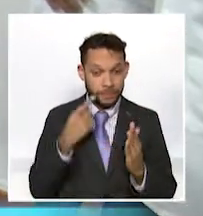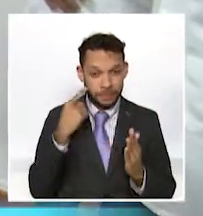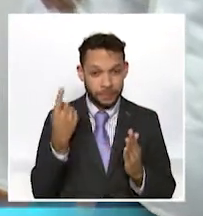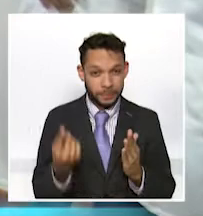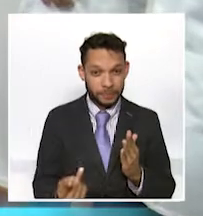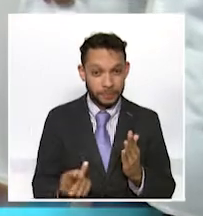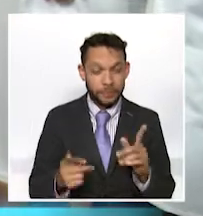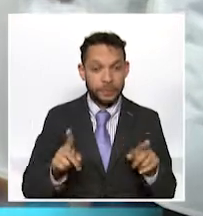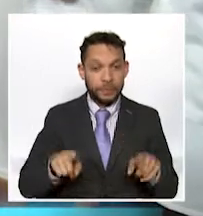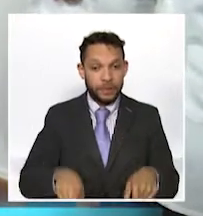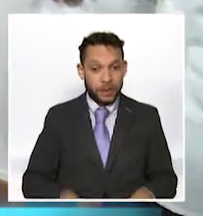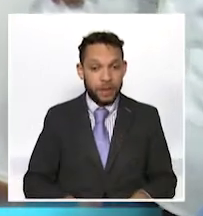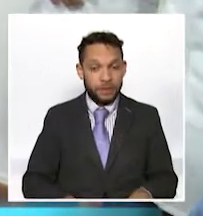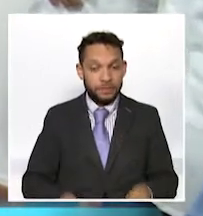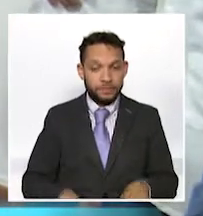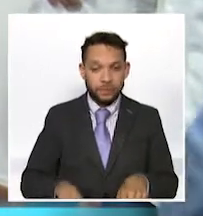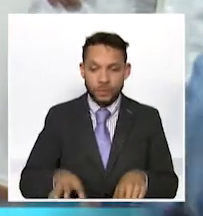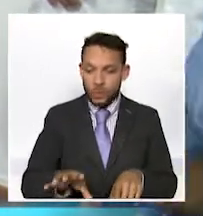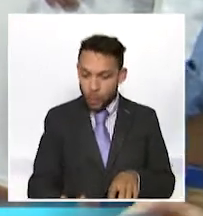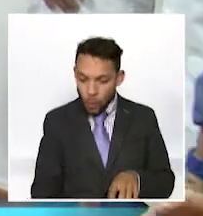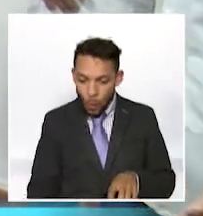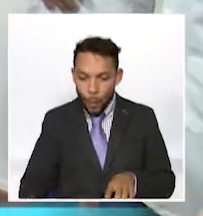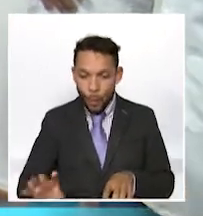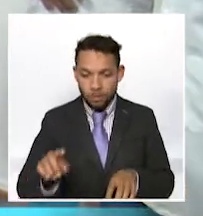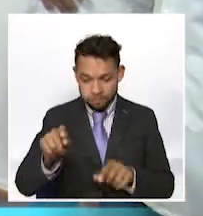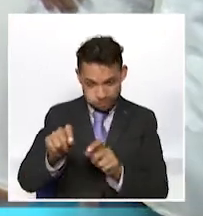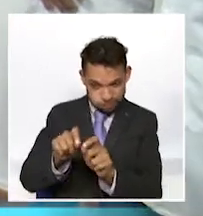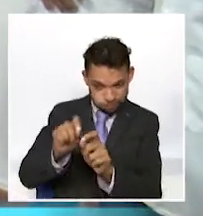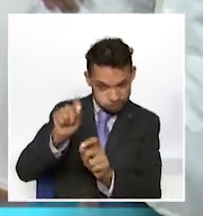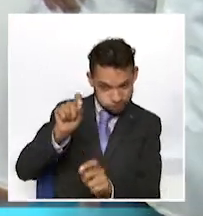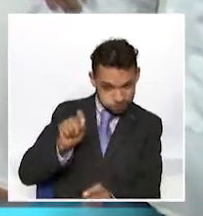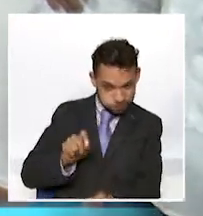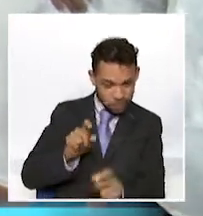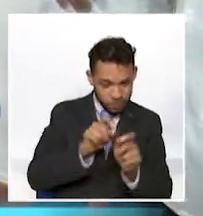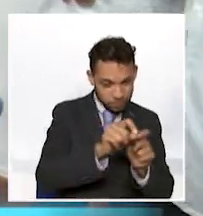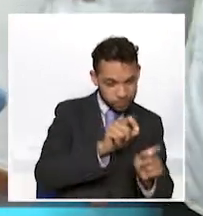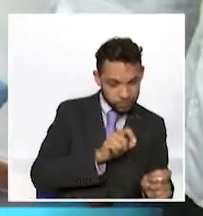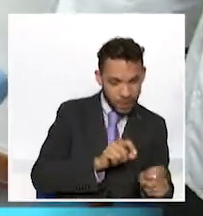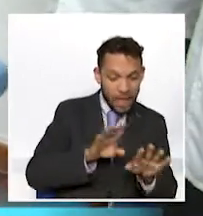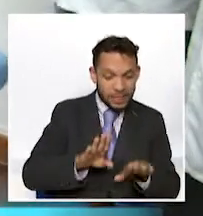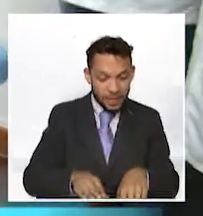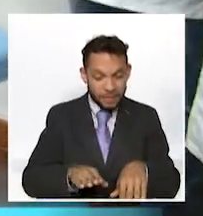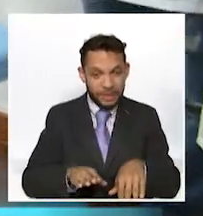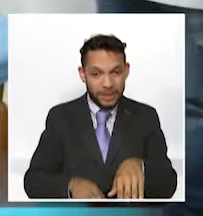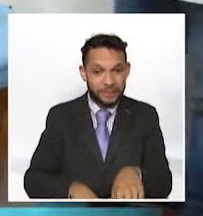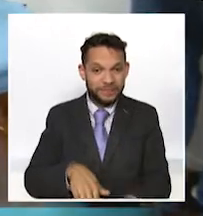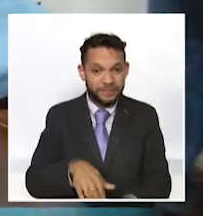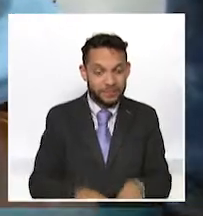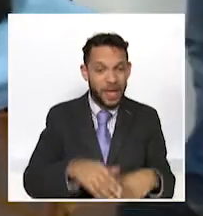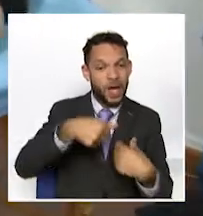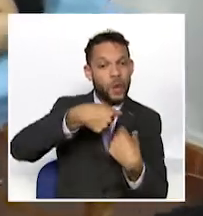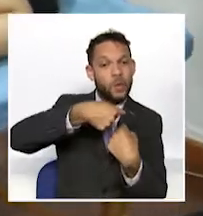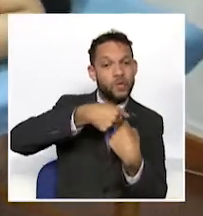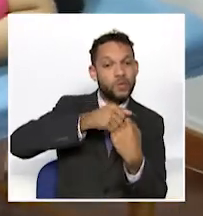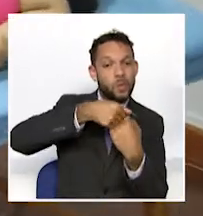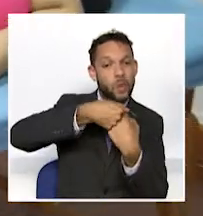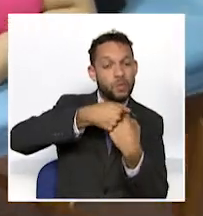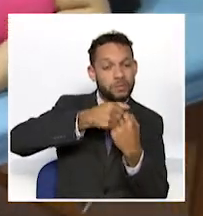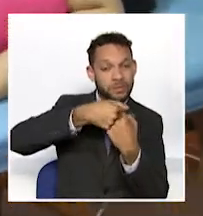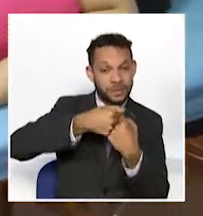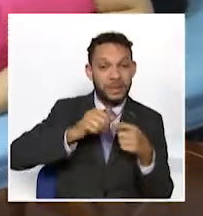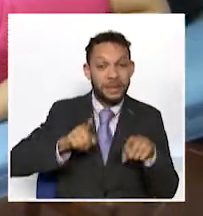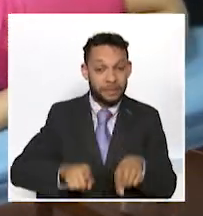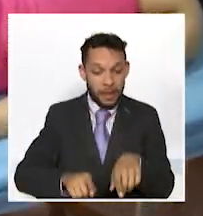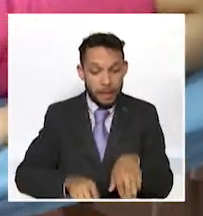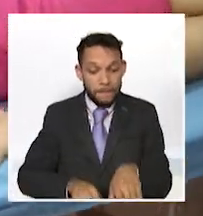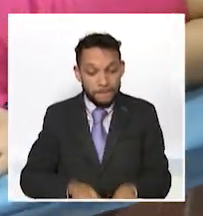¿sí? Las corvas acá en la parte anterior de las rodillas y fundamentalmente los pies. Miremos,